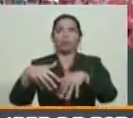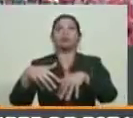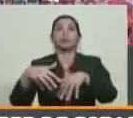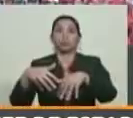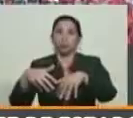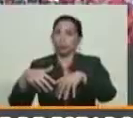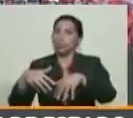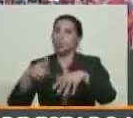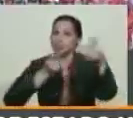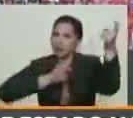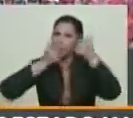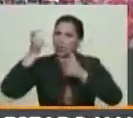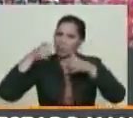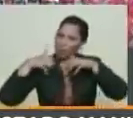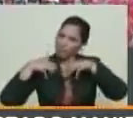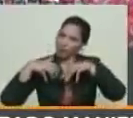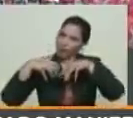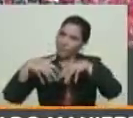en paz.